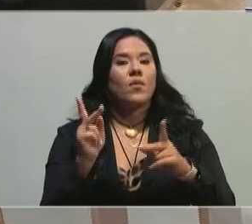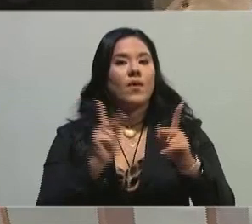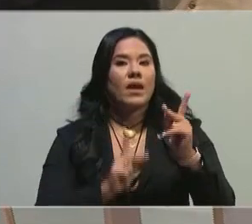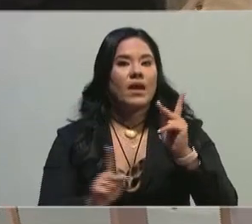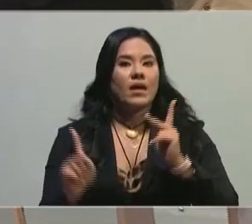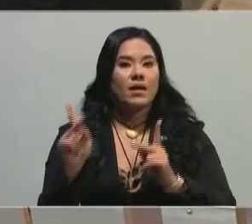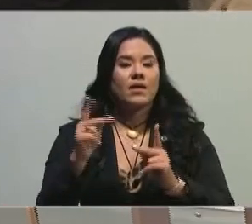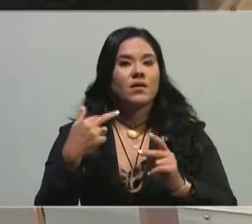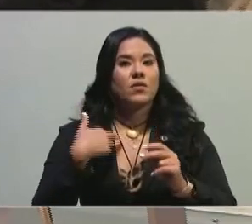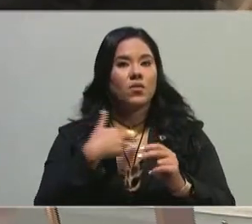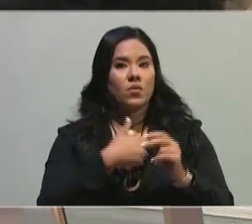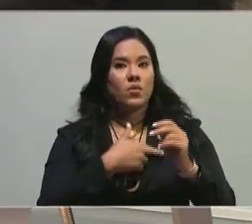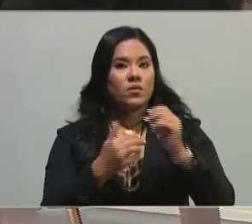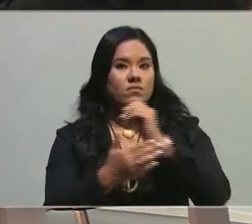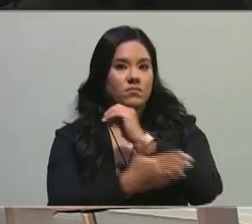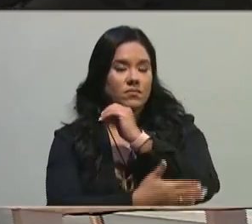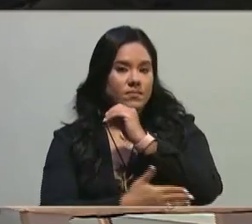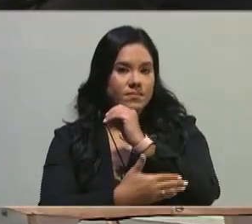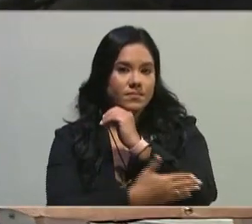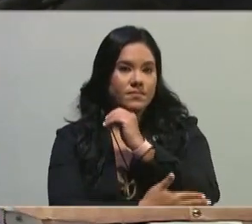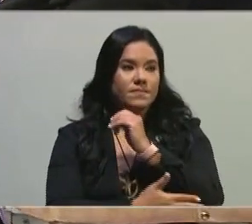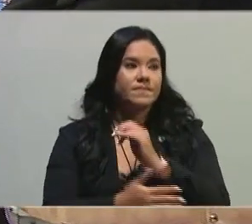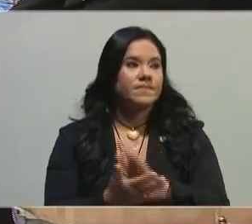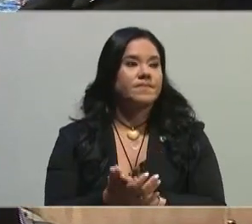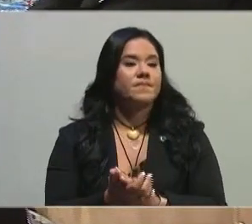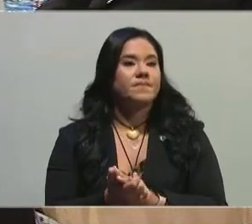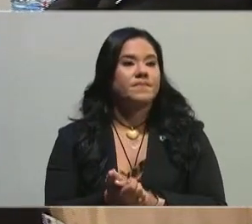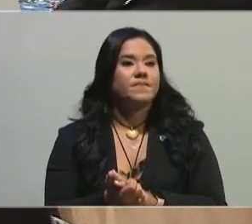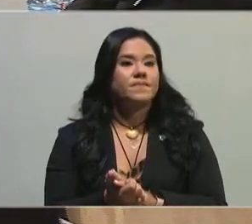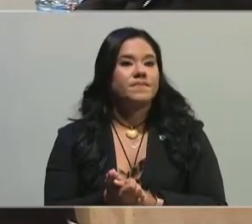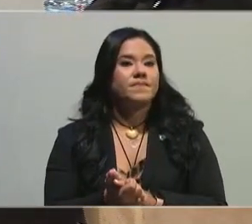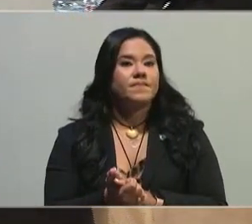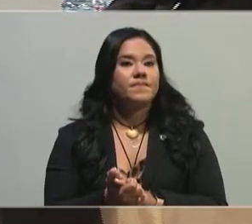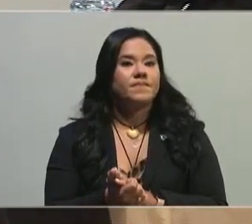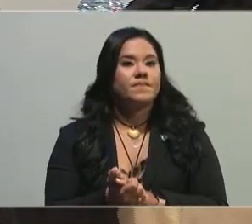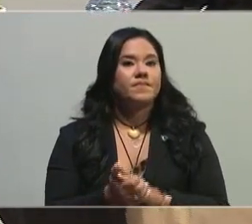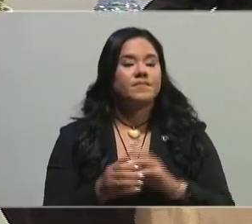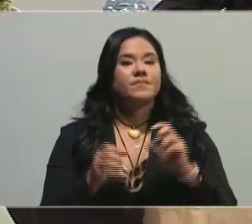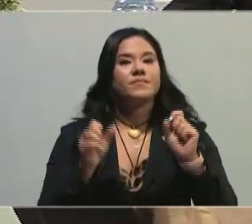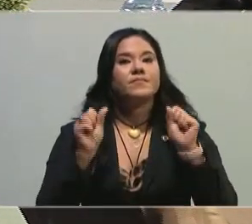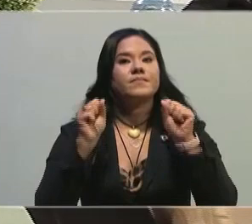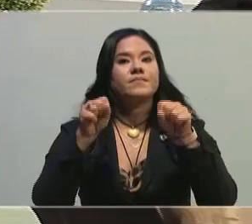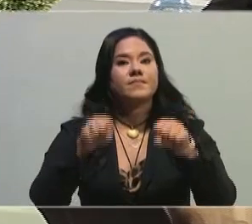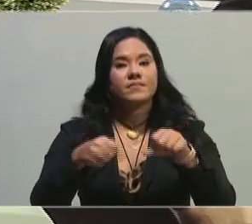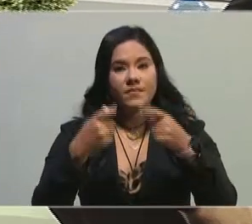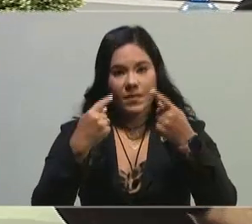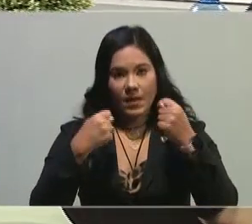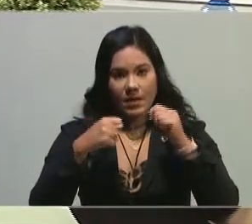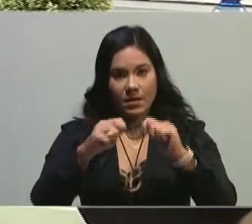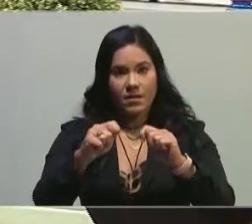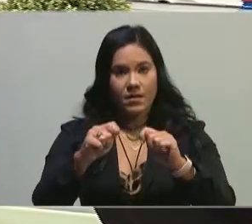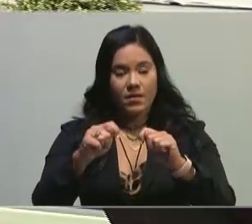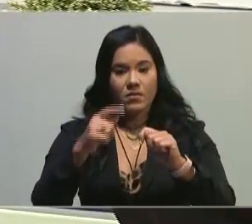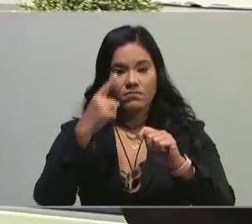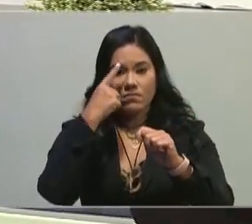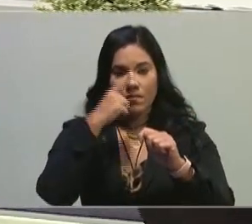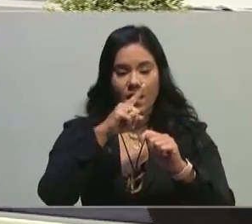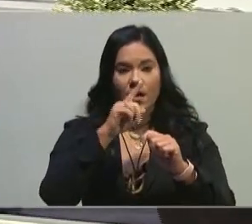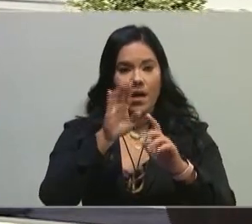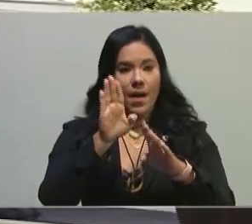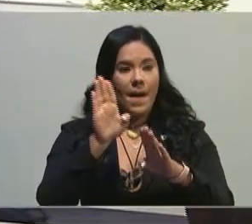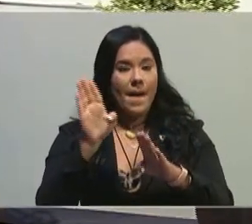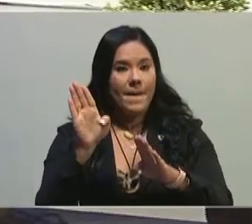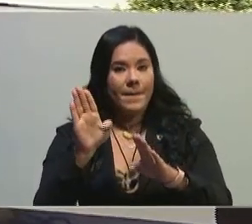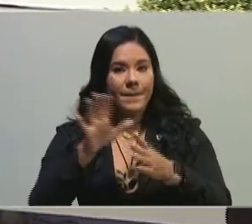de nuestro barrio en nuestras comunidades porque tratándose de los barrios que donde